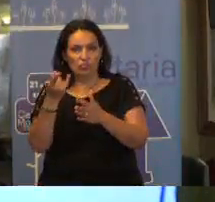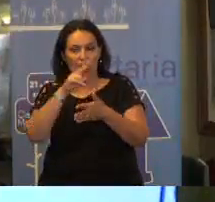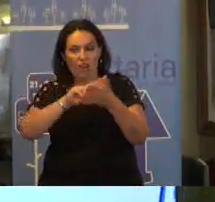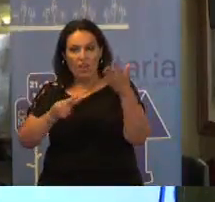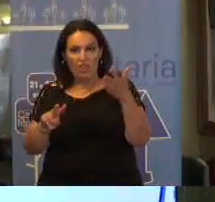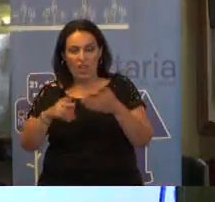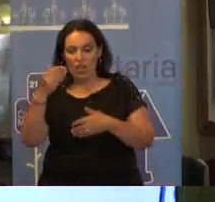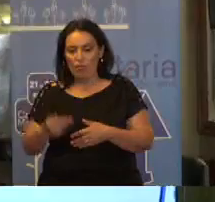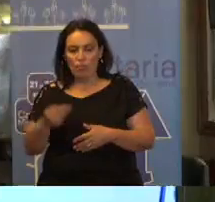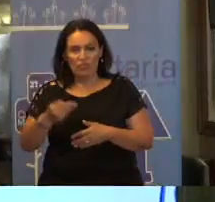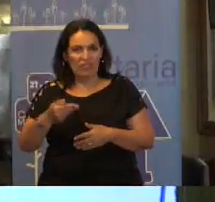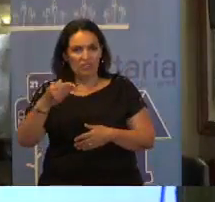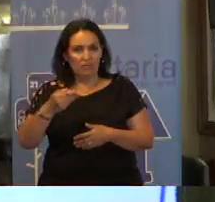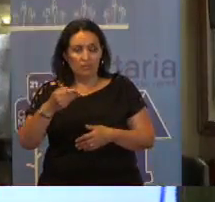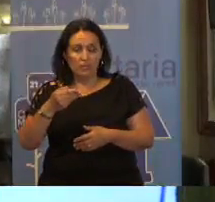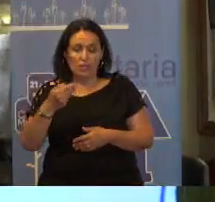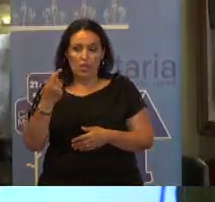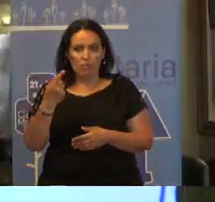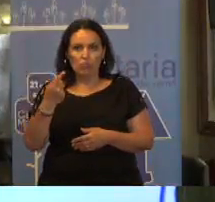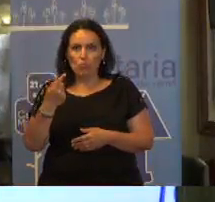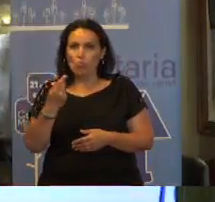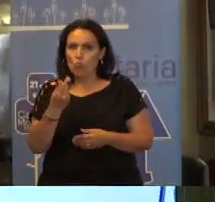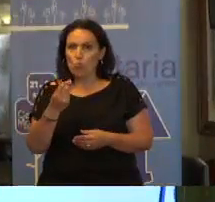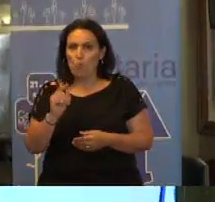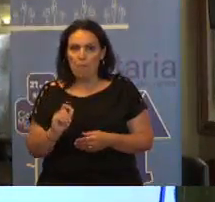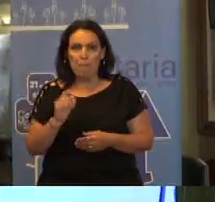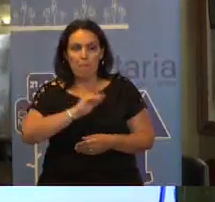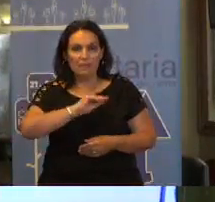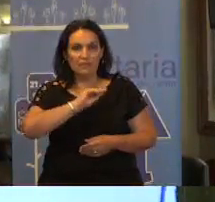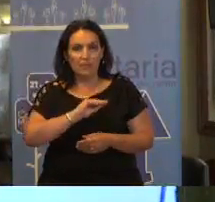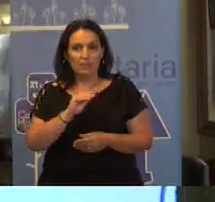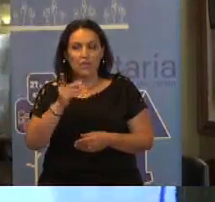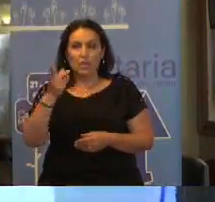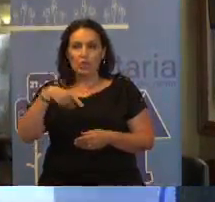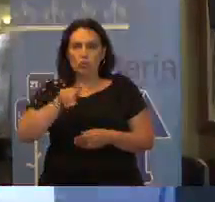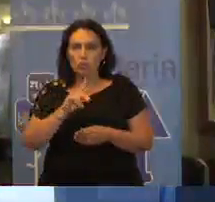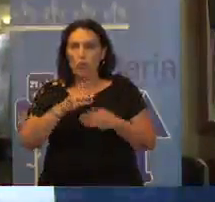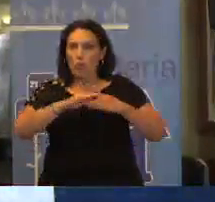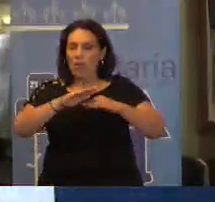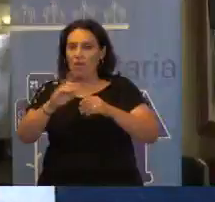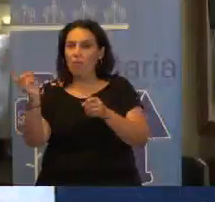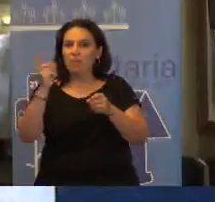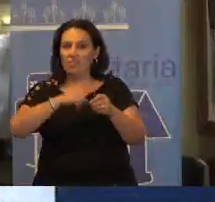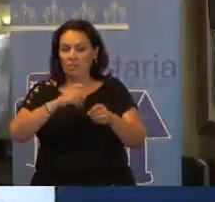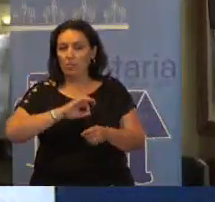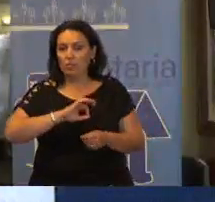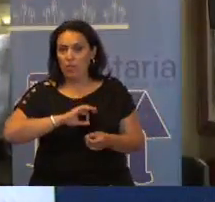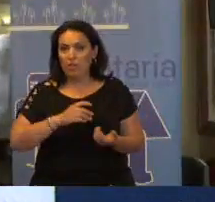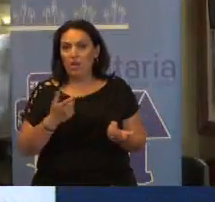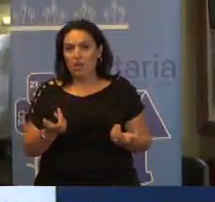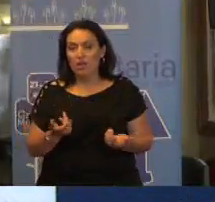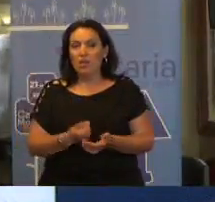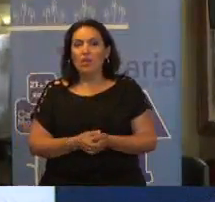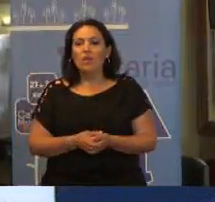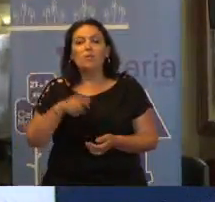temos a enorme sorte de contar con el como mareante en Pontevedra, e que Portela, se ben